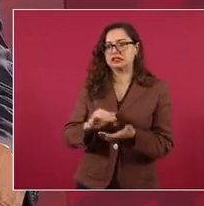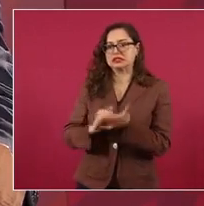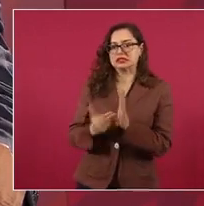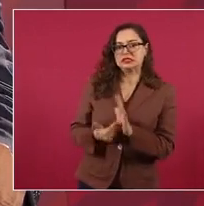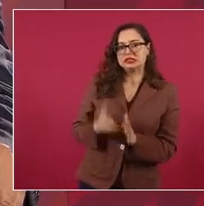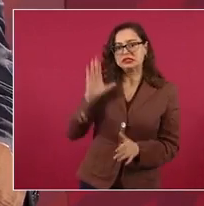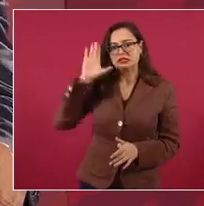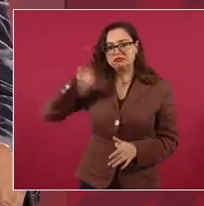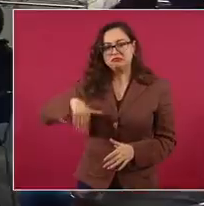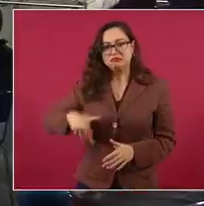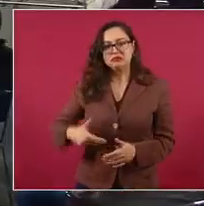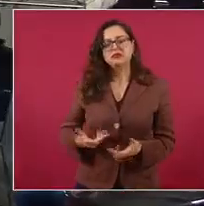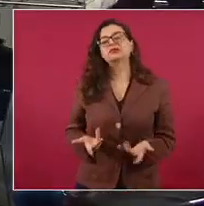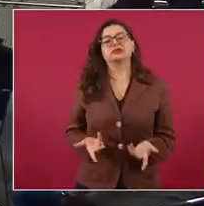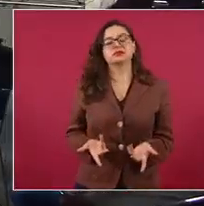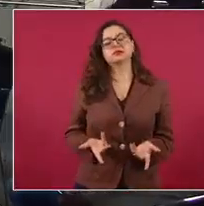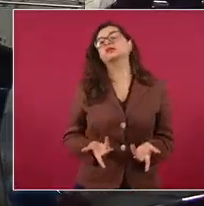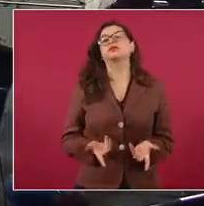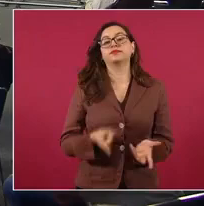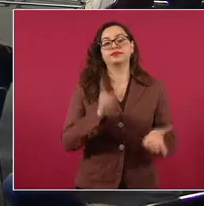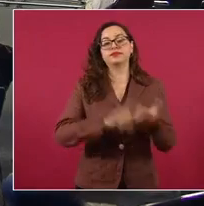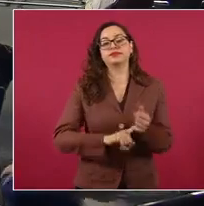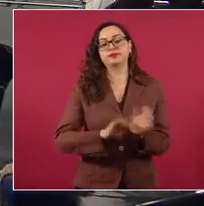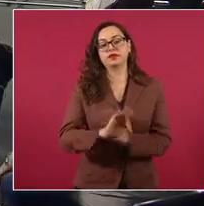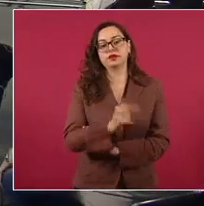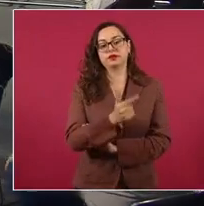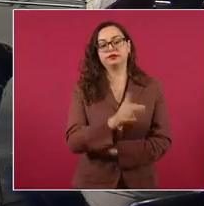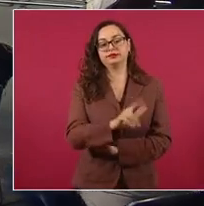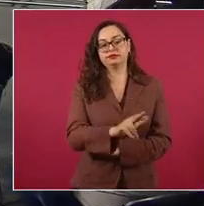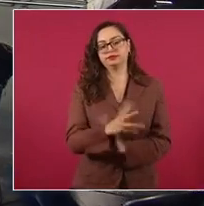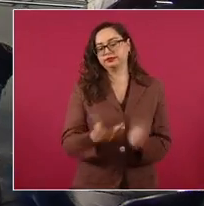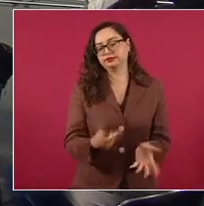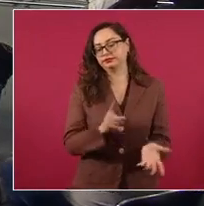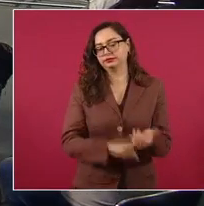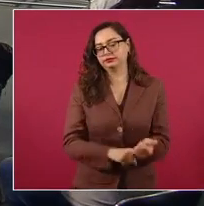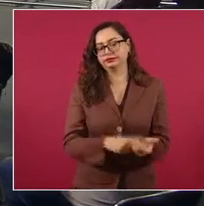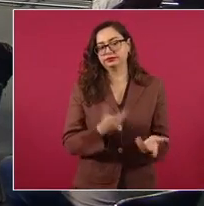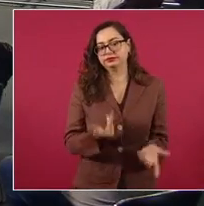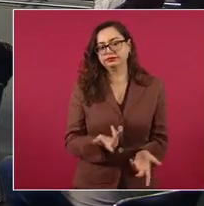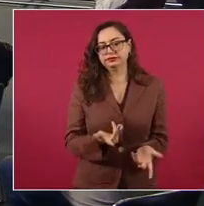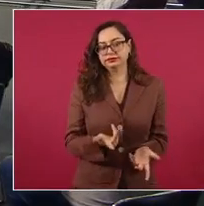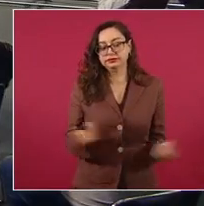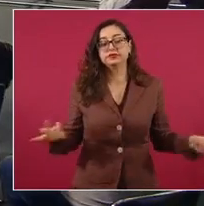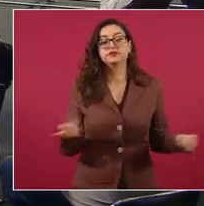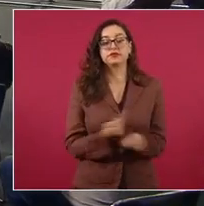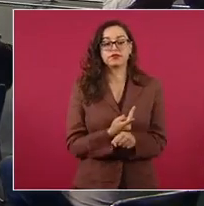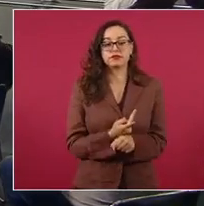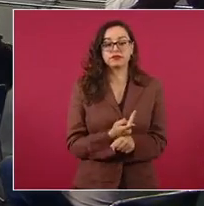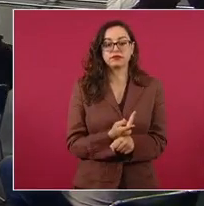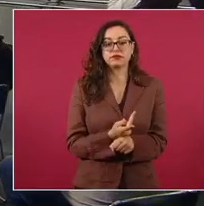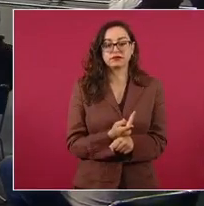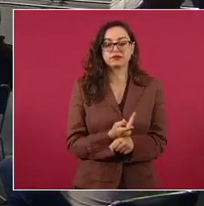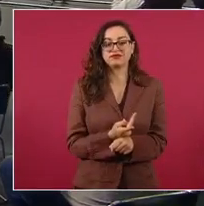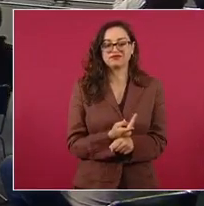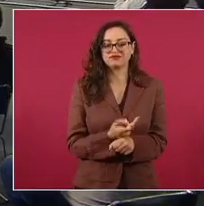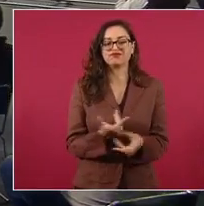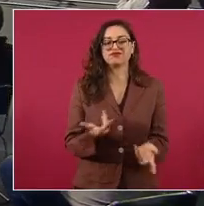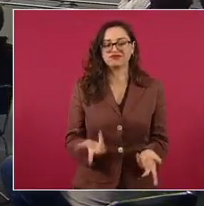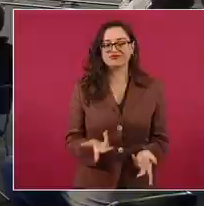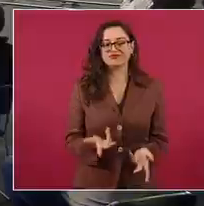No, en la fiscalía. Entonces, por eso, sí, sin